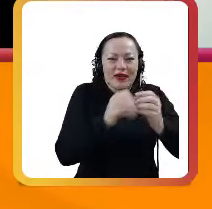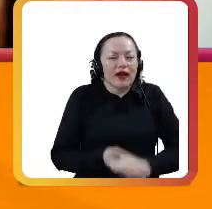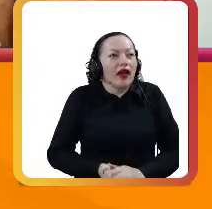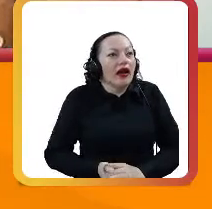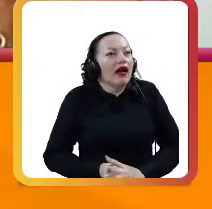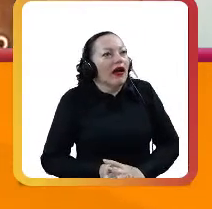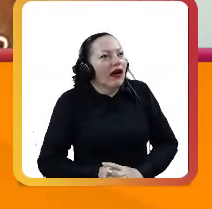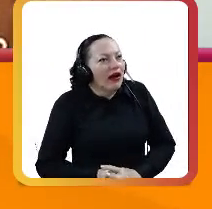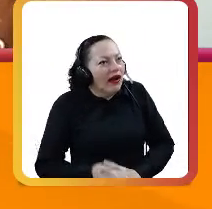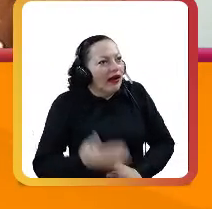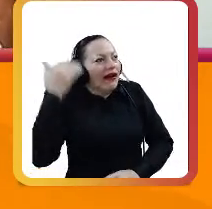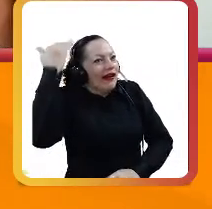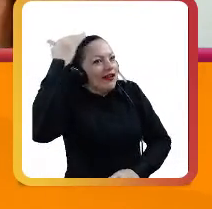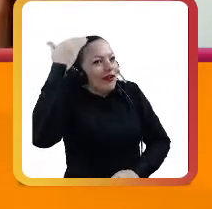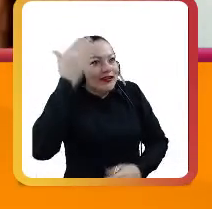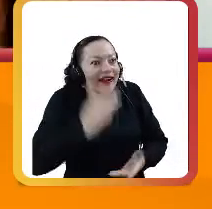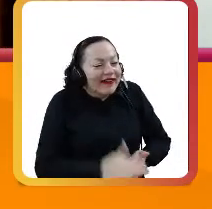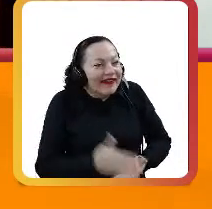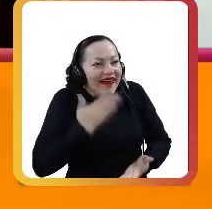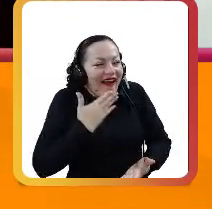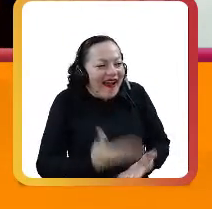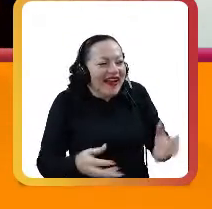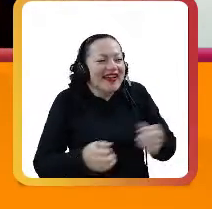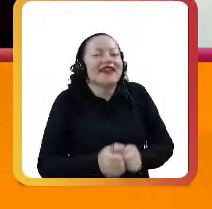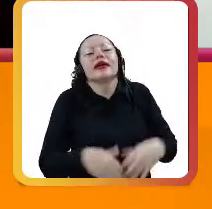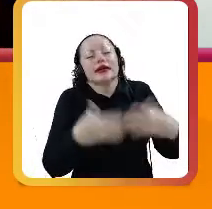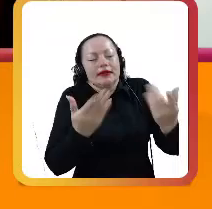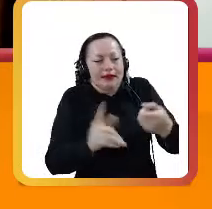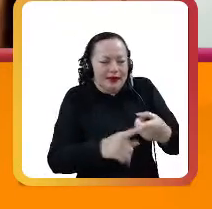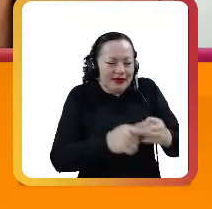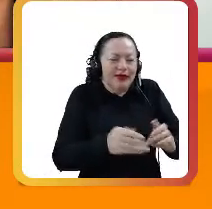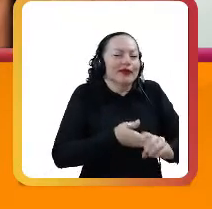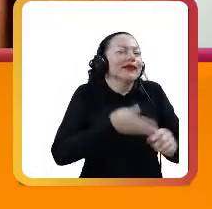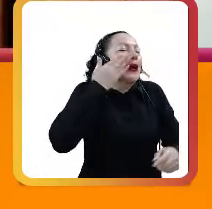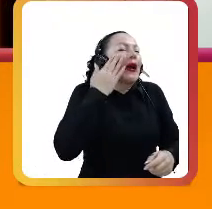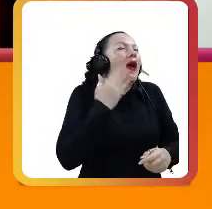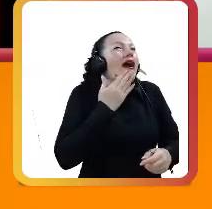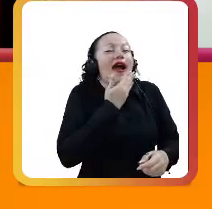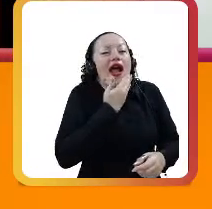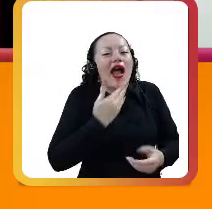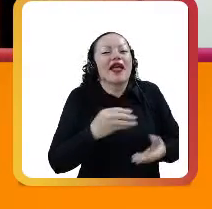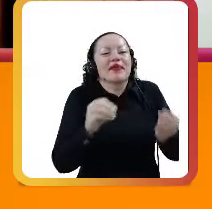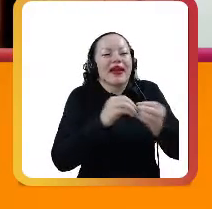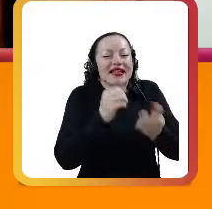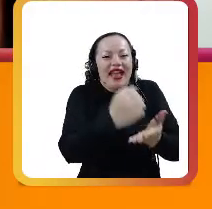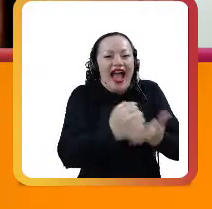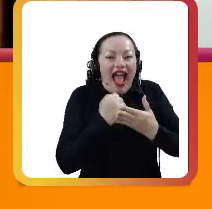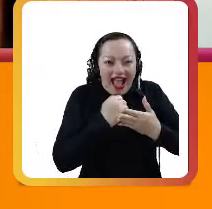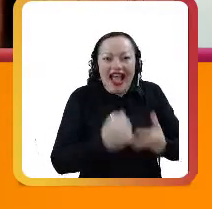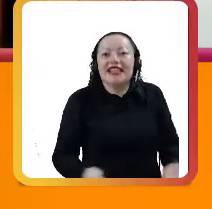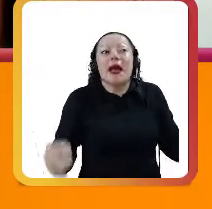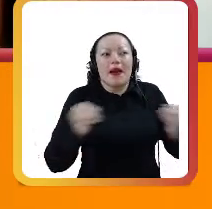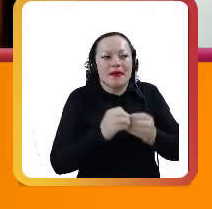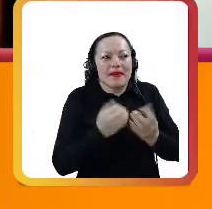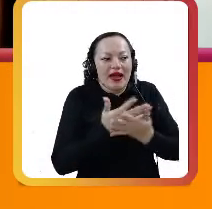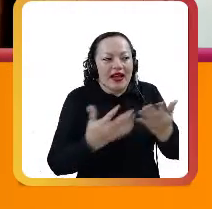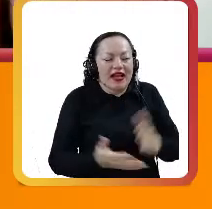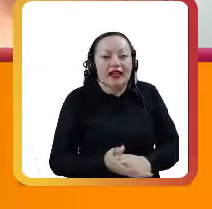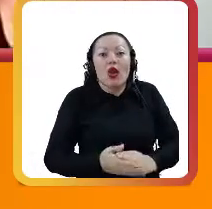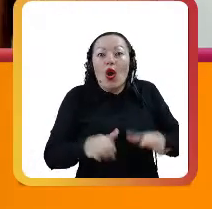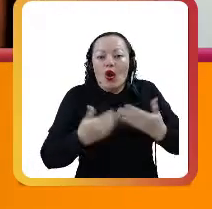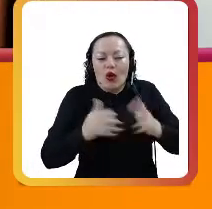Okay, mira, entonces haces tú la mascarilla y aparte de que haces la mascarilla te sirve para otra cosa, te sirve para ayudar a